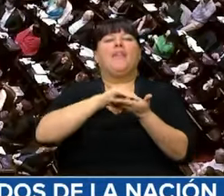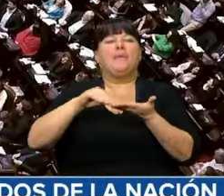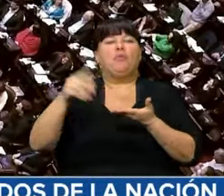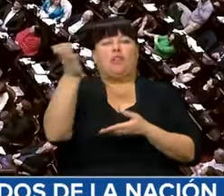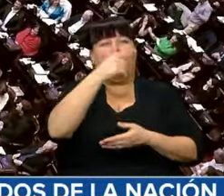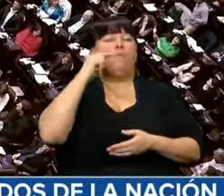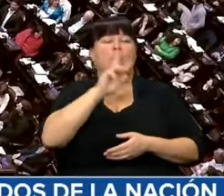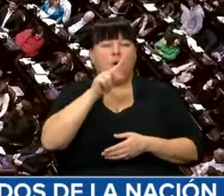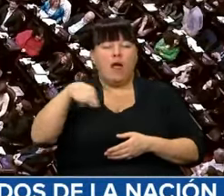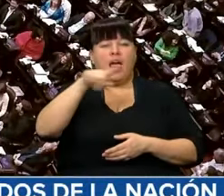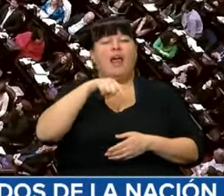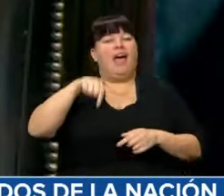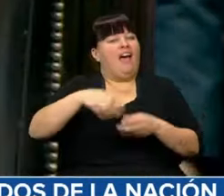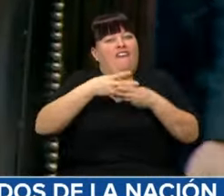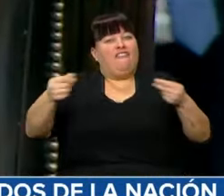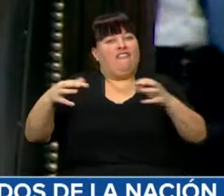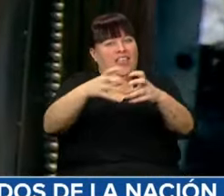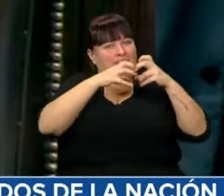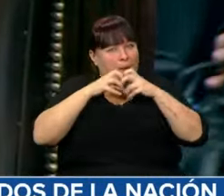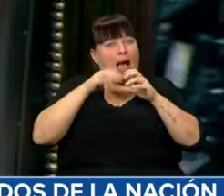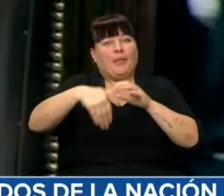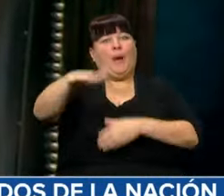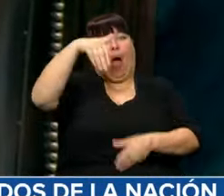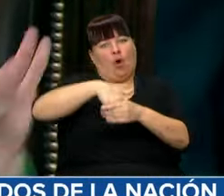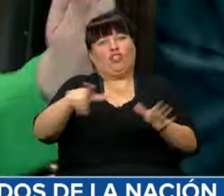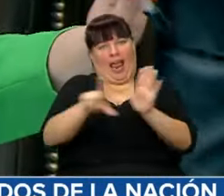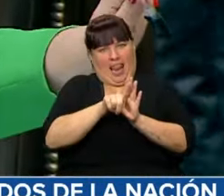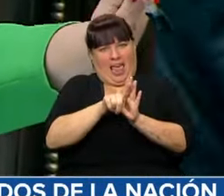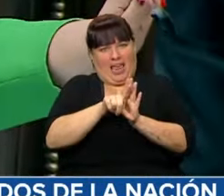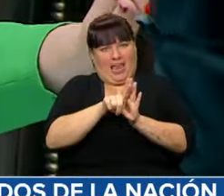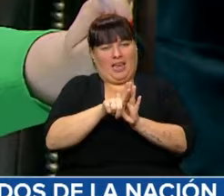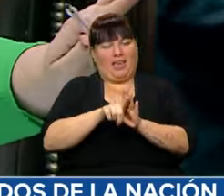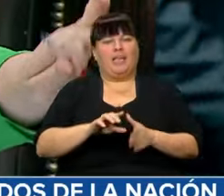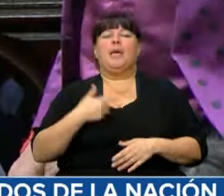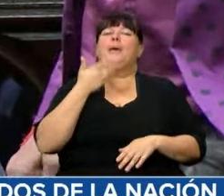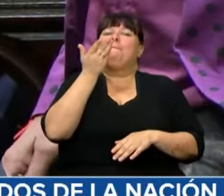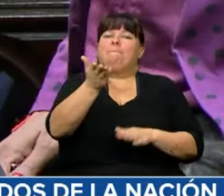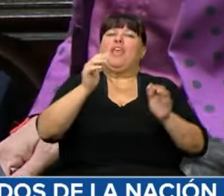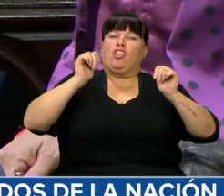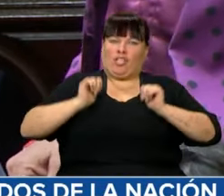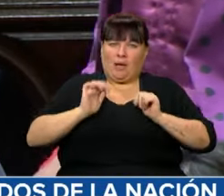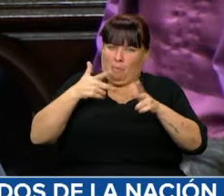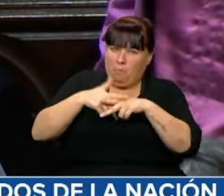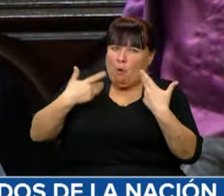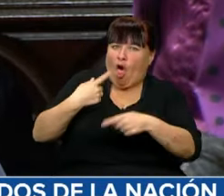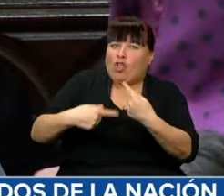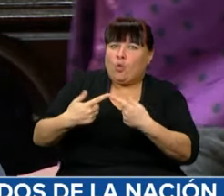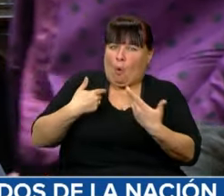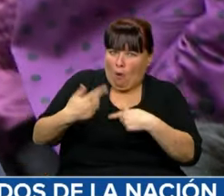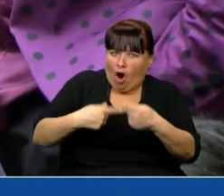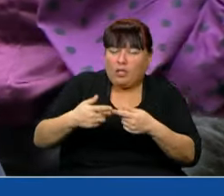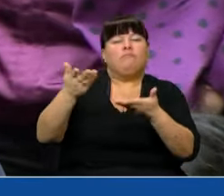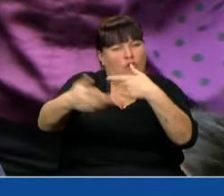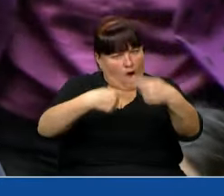Diputados y diputadas, estamos cerrando el debate antes de votar la ley. Les Presidenta, pido que tomen asiento, ¿puedo continuar? Por favor. ¿Puedo